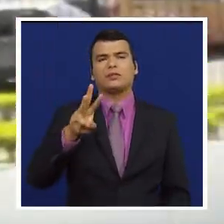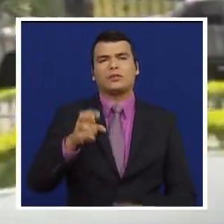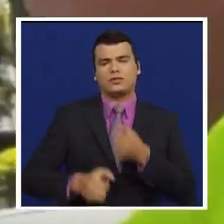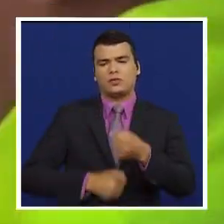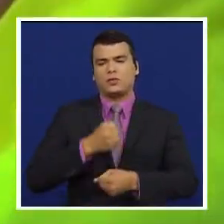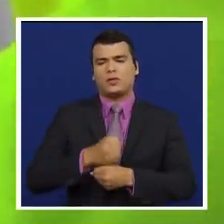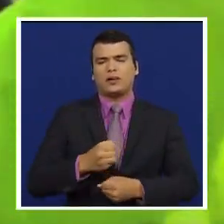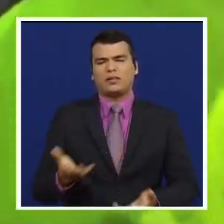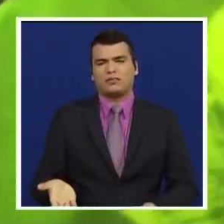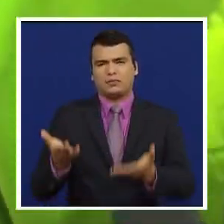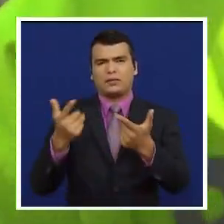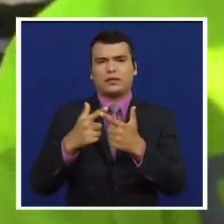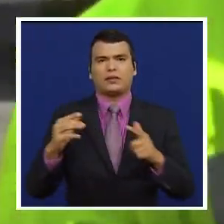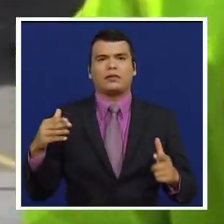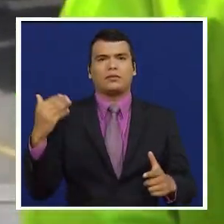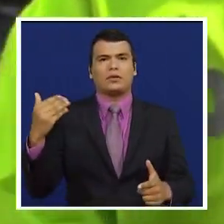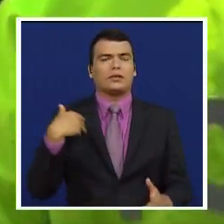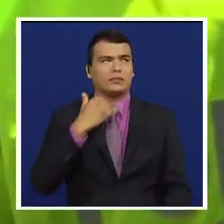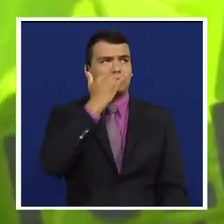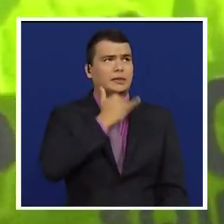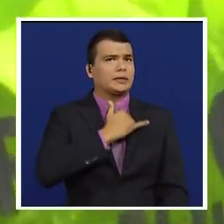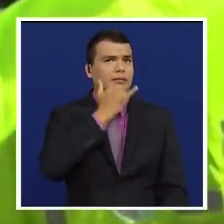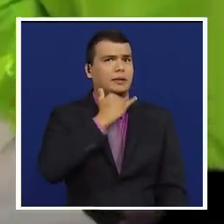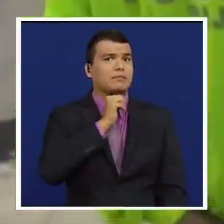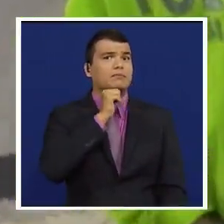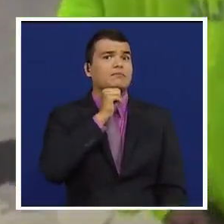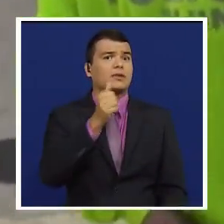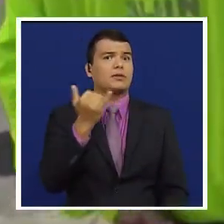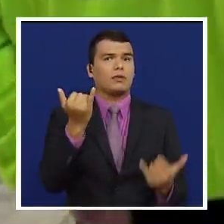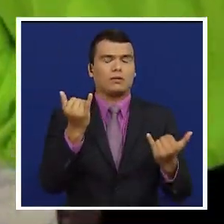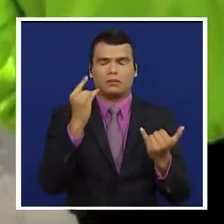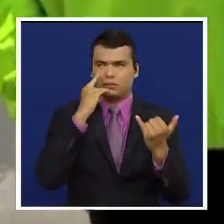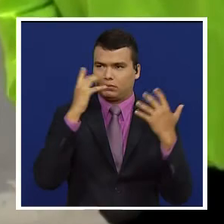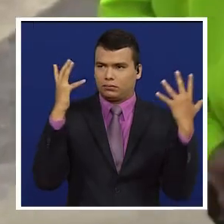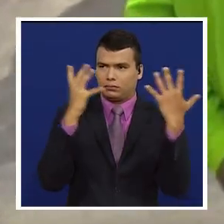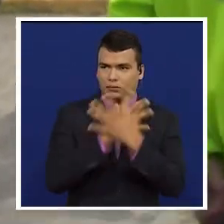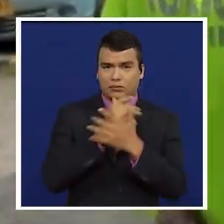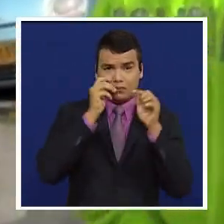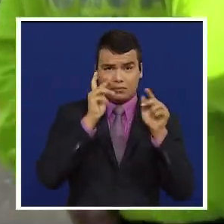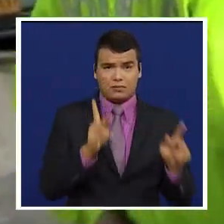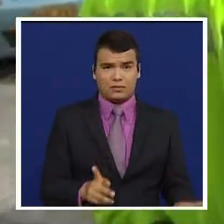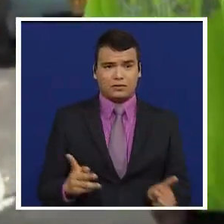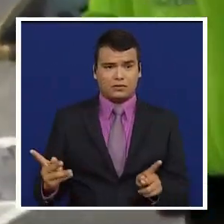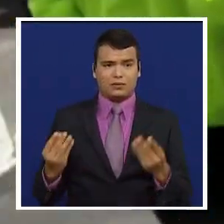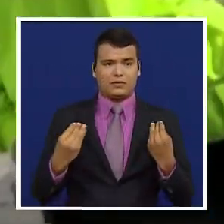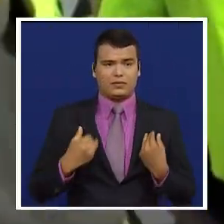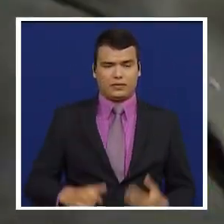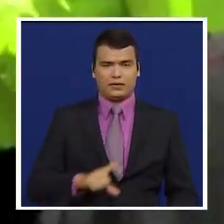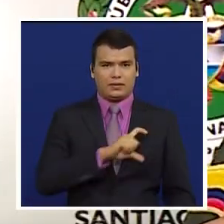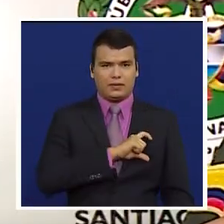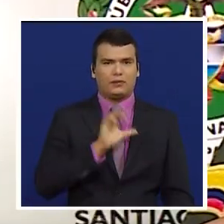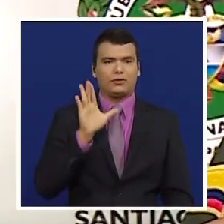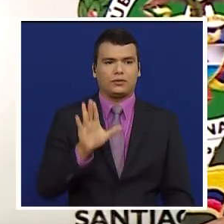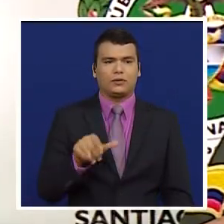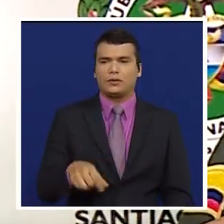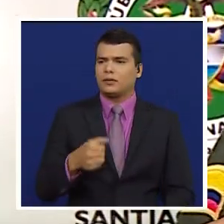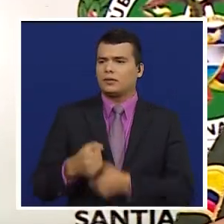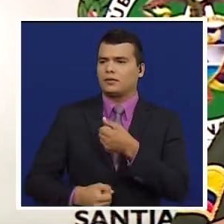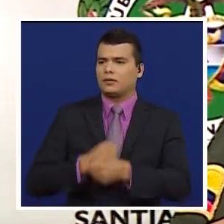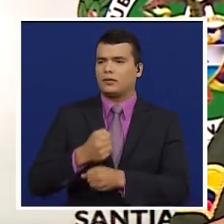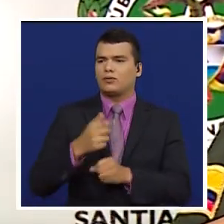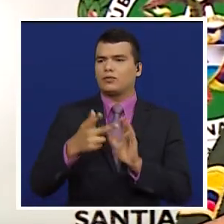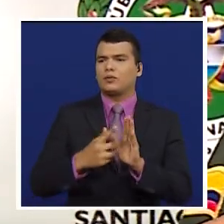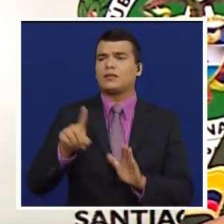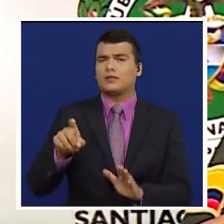e inició a escribir un prontuario delictual que hoy tiene aterrados a los habitantes de Cali. Este año había cometido ya unos